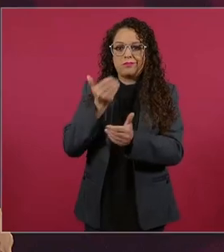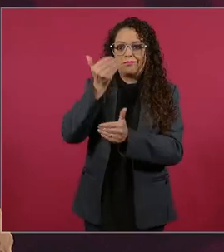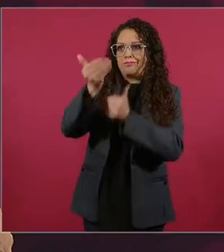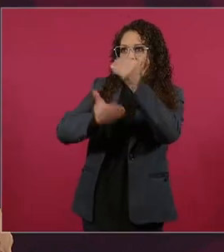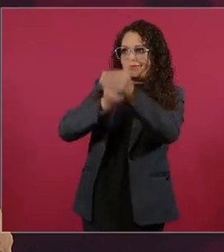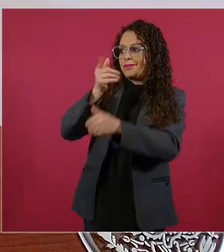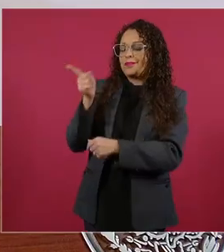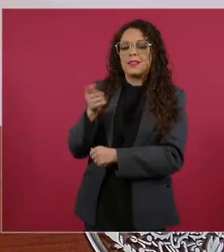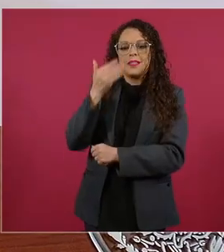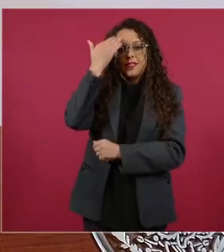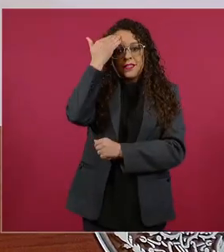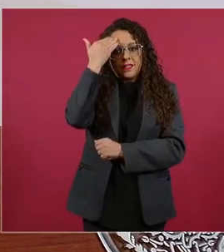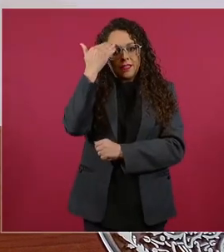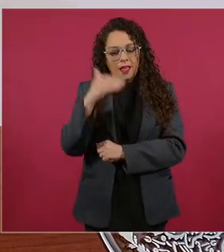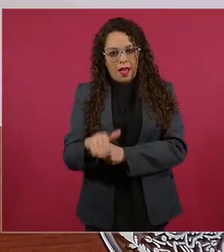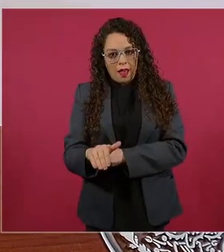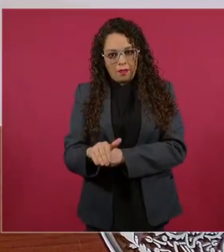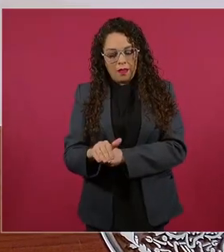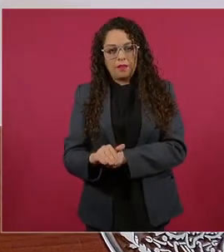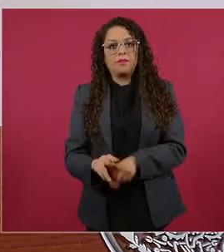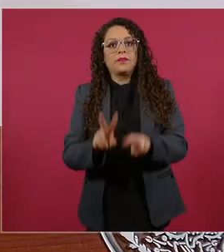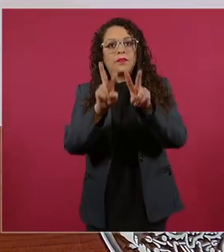a la cuestión educativa,